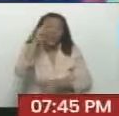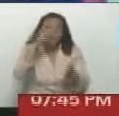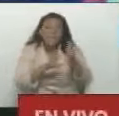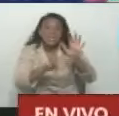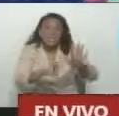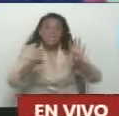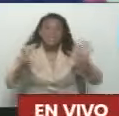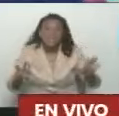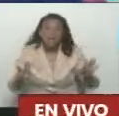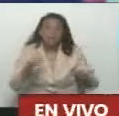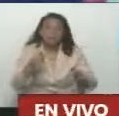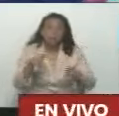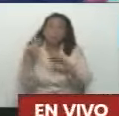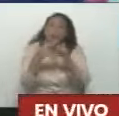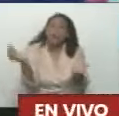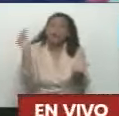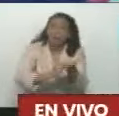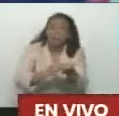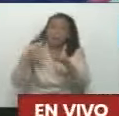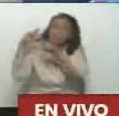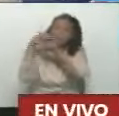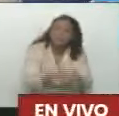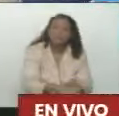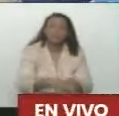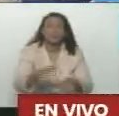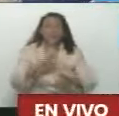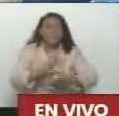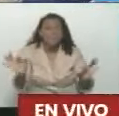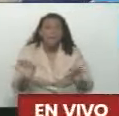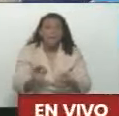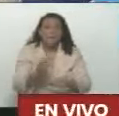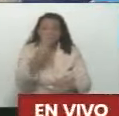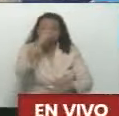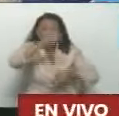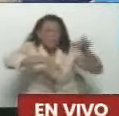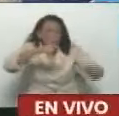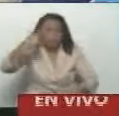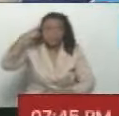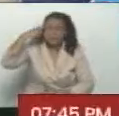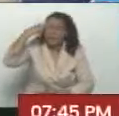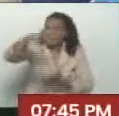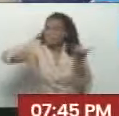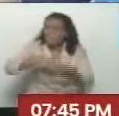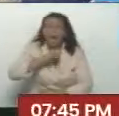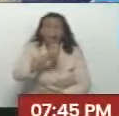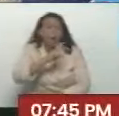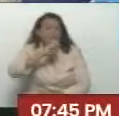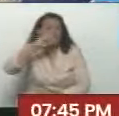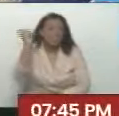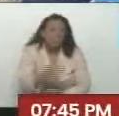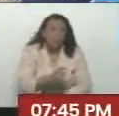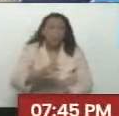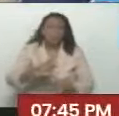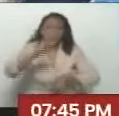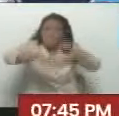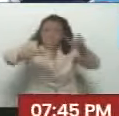2017 y los vamos a seguir derrotando. Fascistas, extremistas, odiadores de todas las